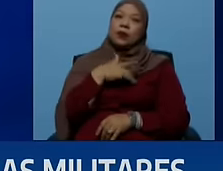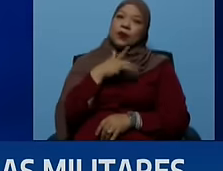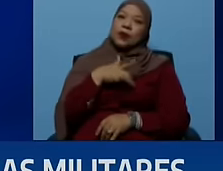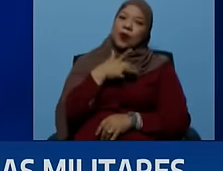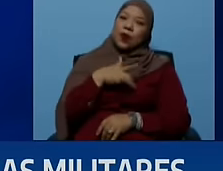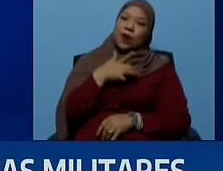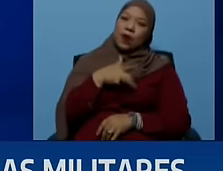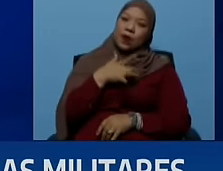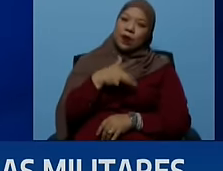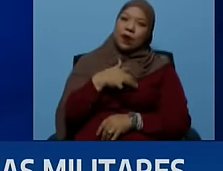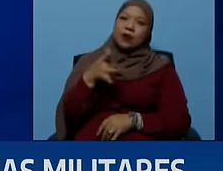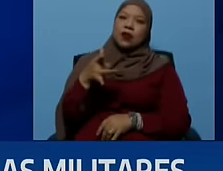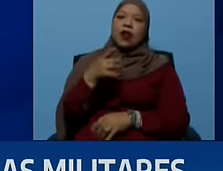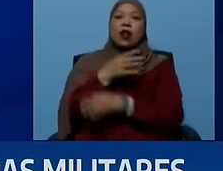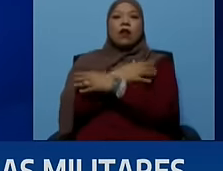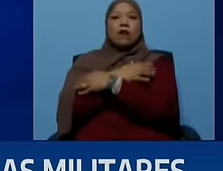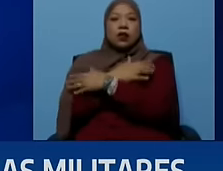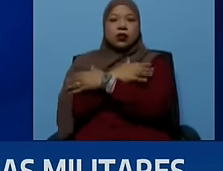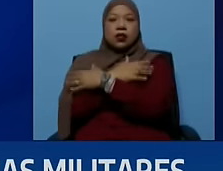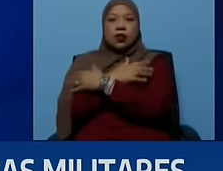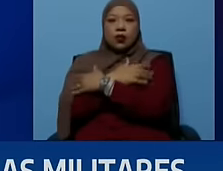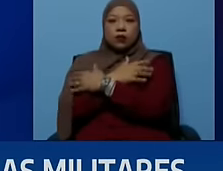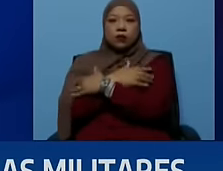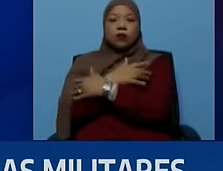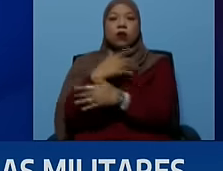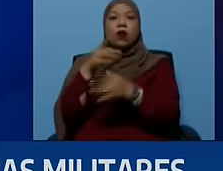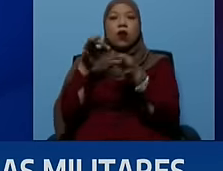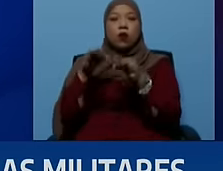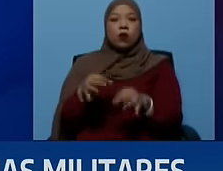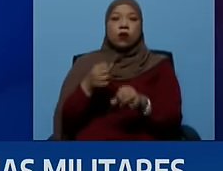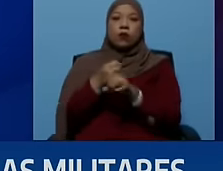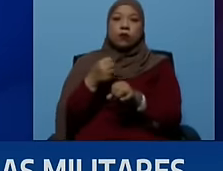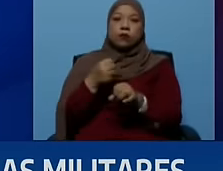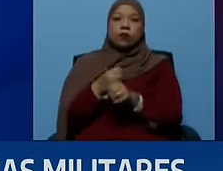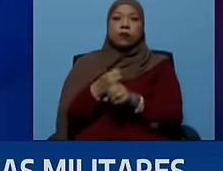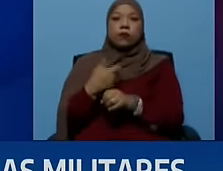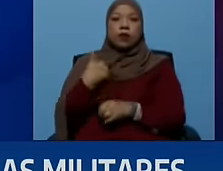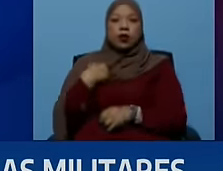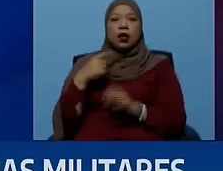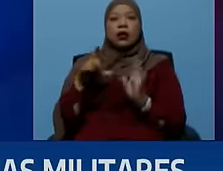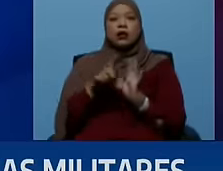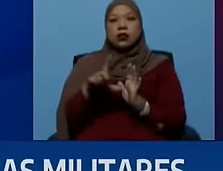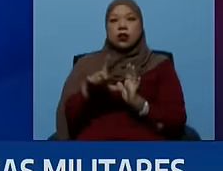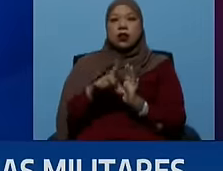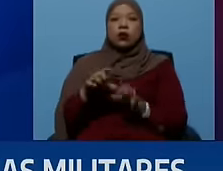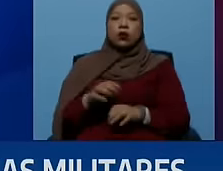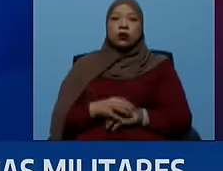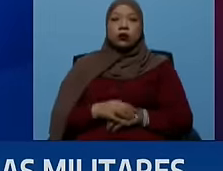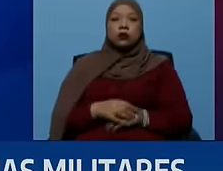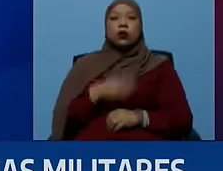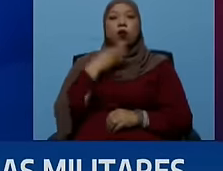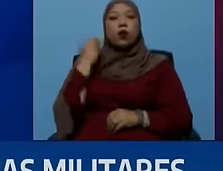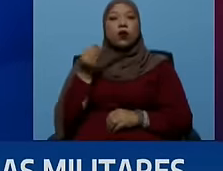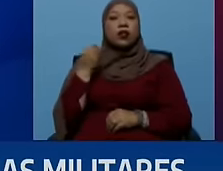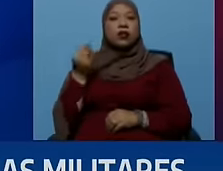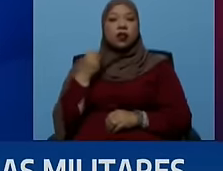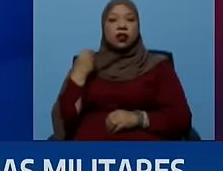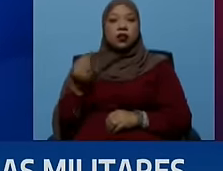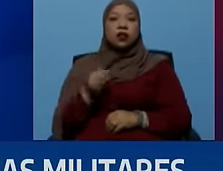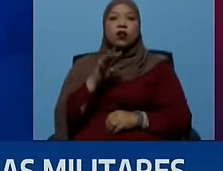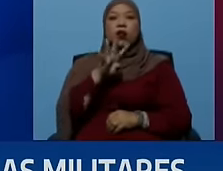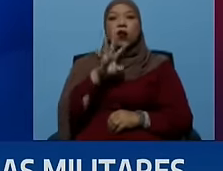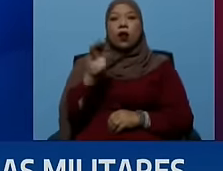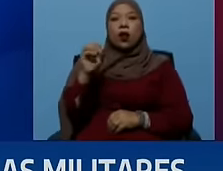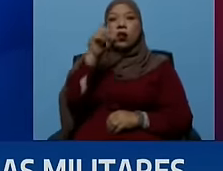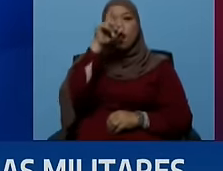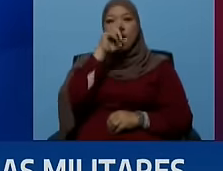emociones y la felicidad constatar acá en mi Liceo que aquel muchacho de hace 40